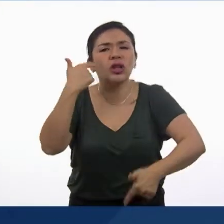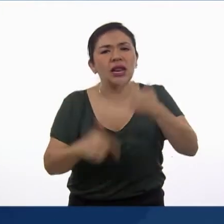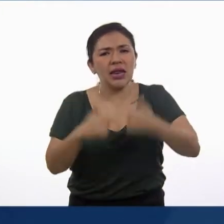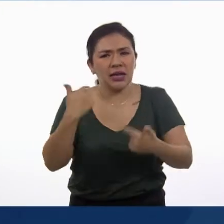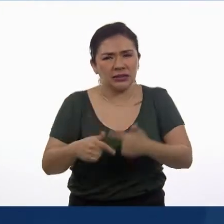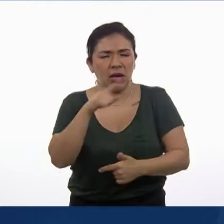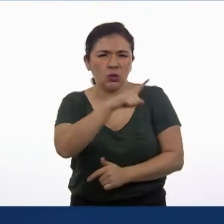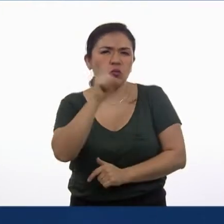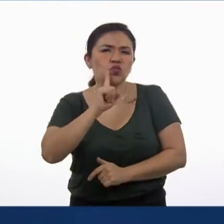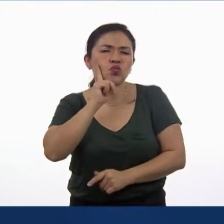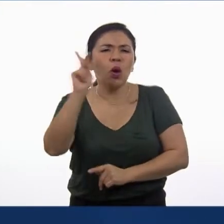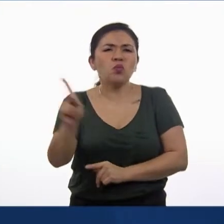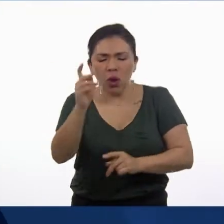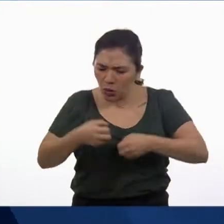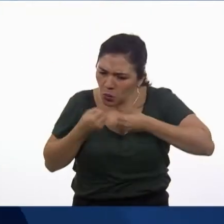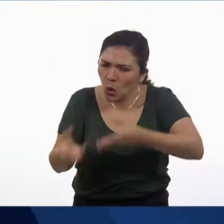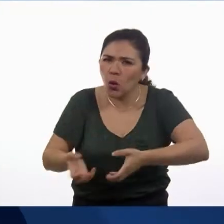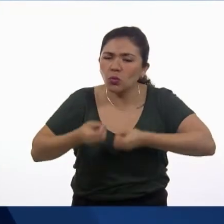mujer del pueblo.